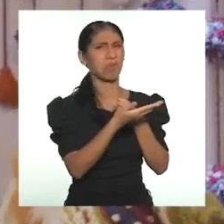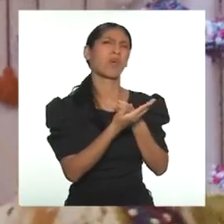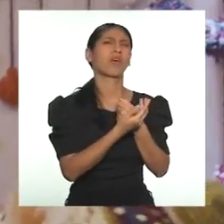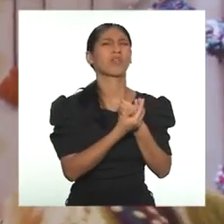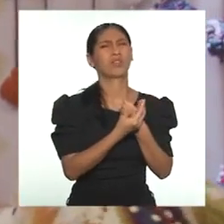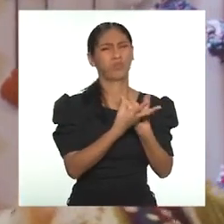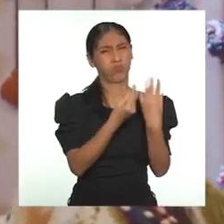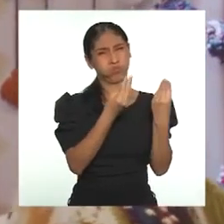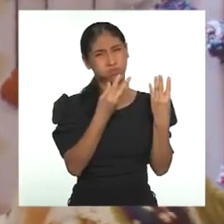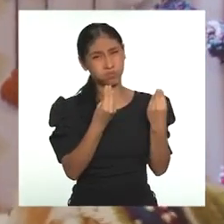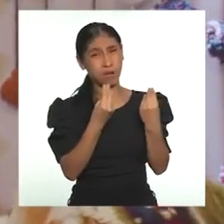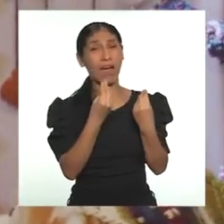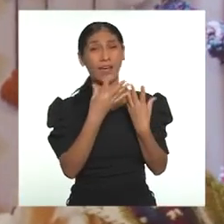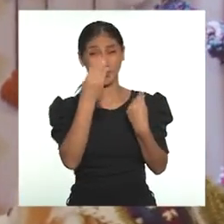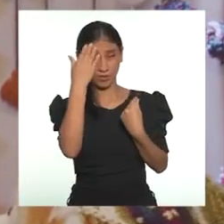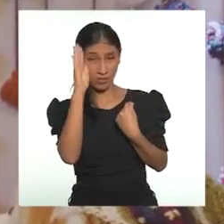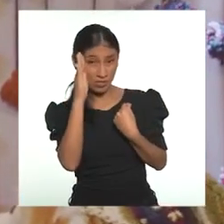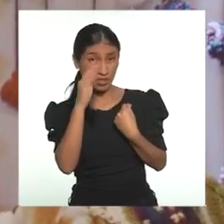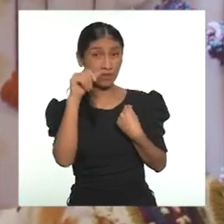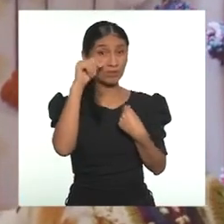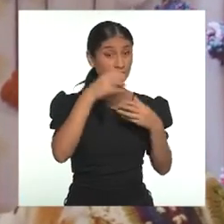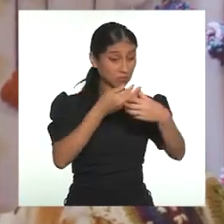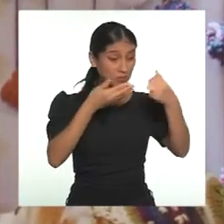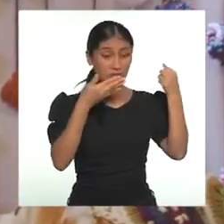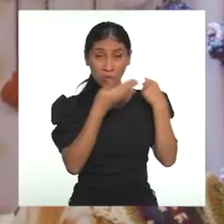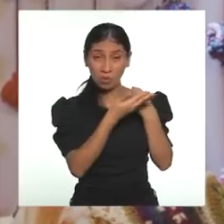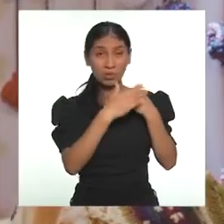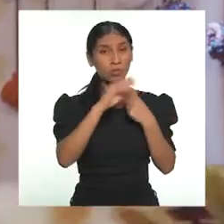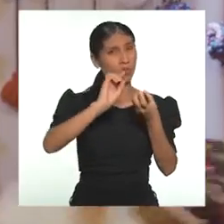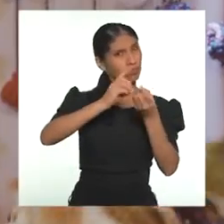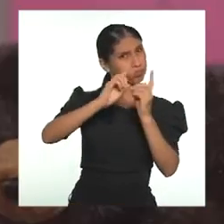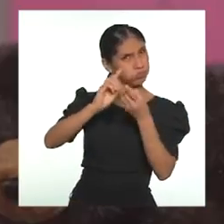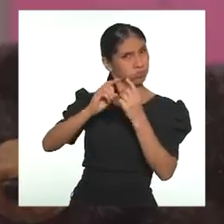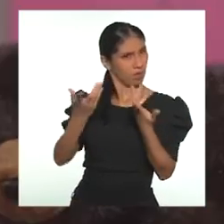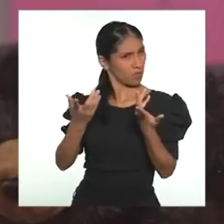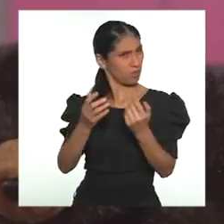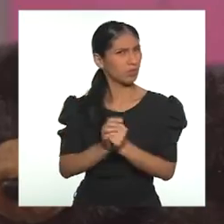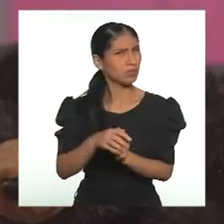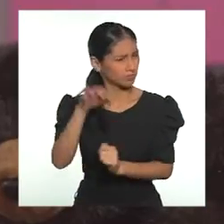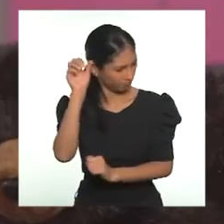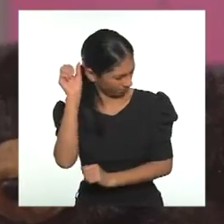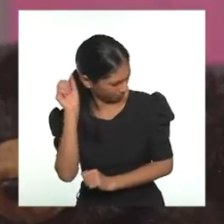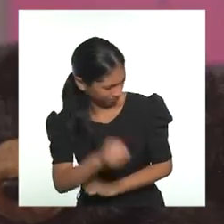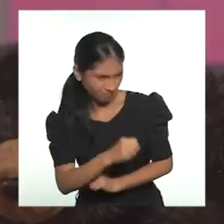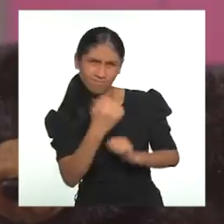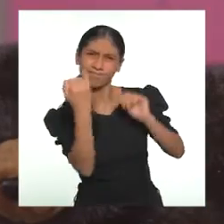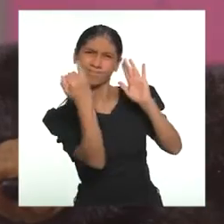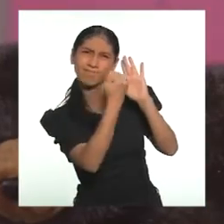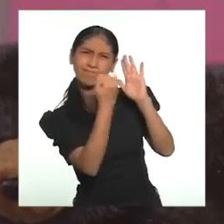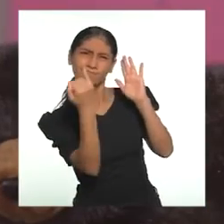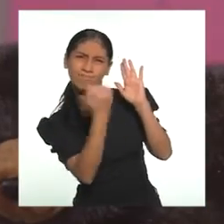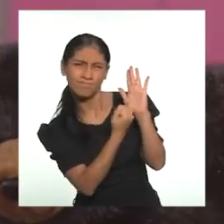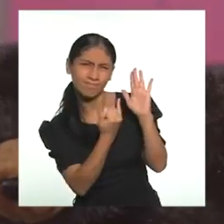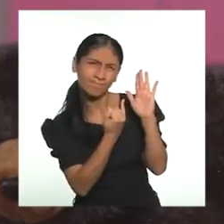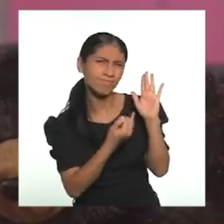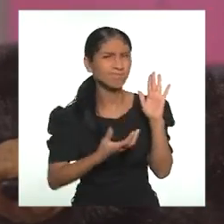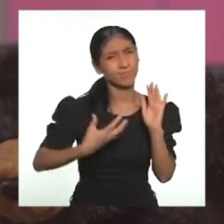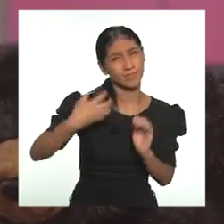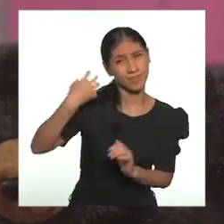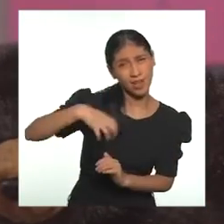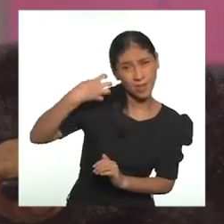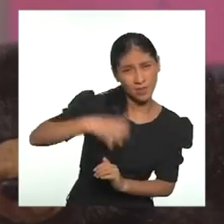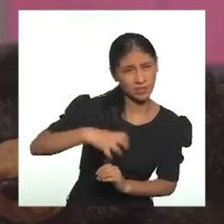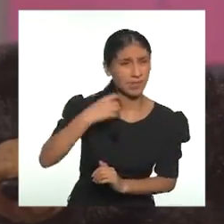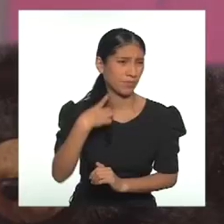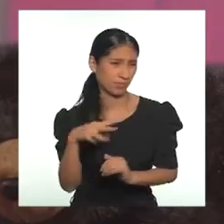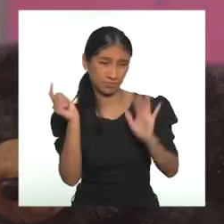olvidada o en algún lugar con mucha humedad, va a empezar a cambiar. ¡Eso sí! ¡Que pasen las imágenes de la